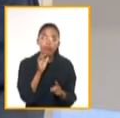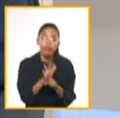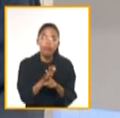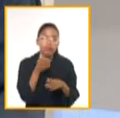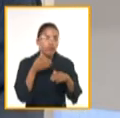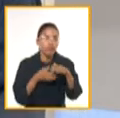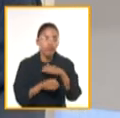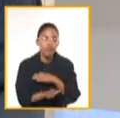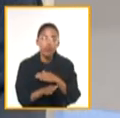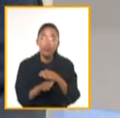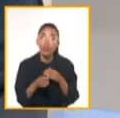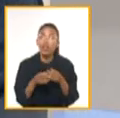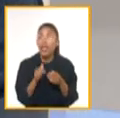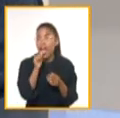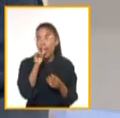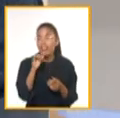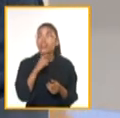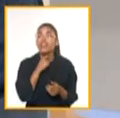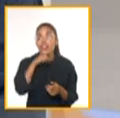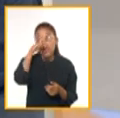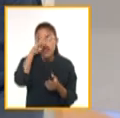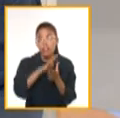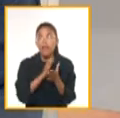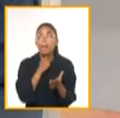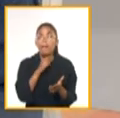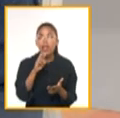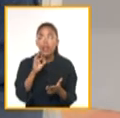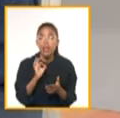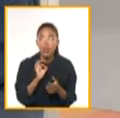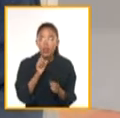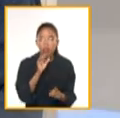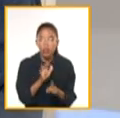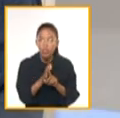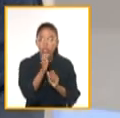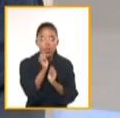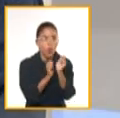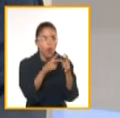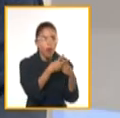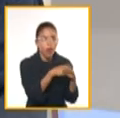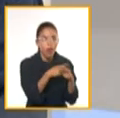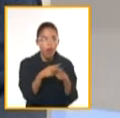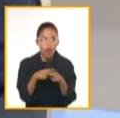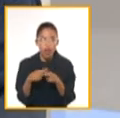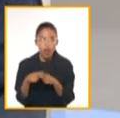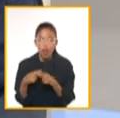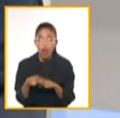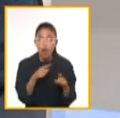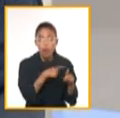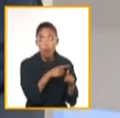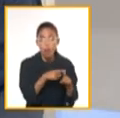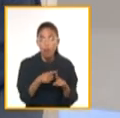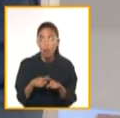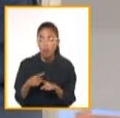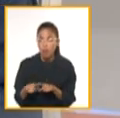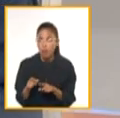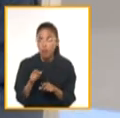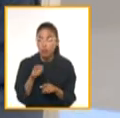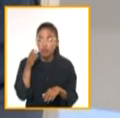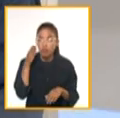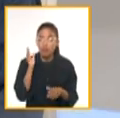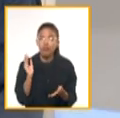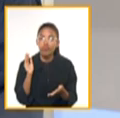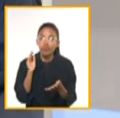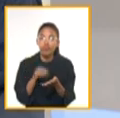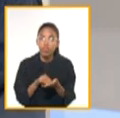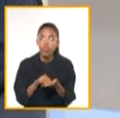la misma subestación que había provocado el fallo, y se fue hasta la Naranjito, hasta Melones, y se incluyó entonces la patana que está aquí